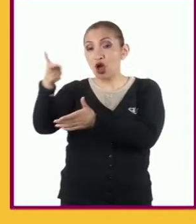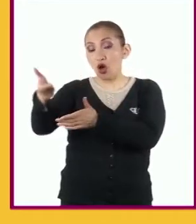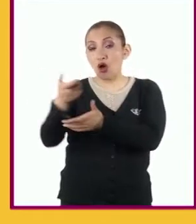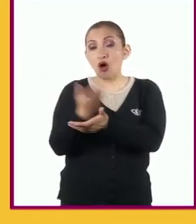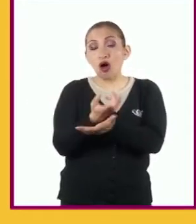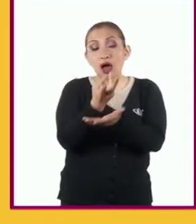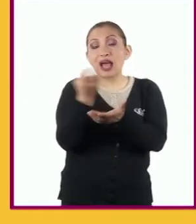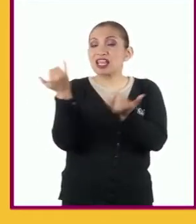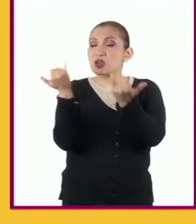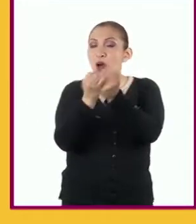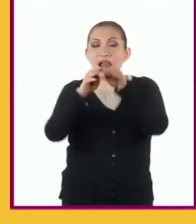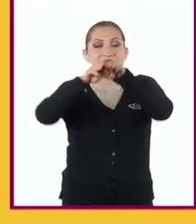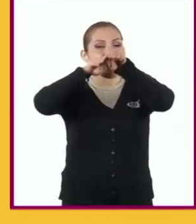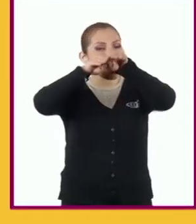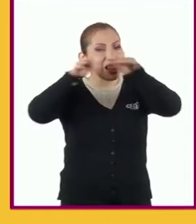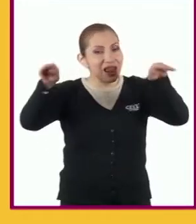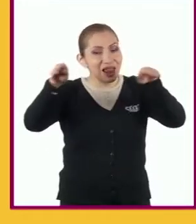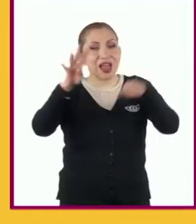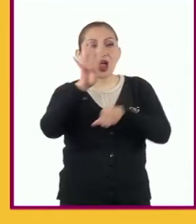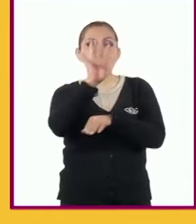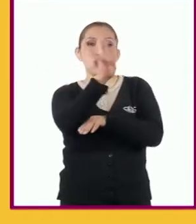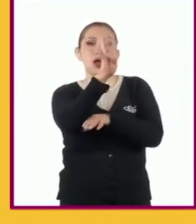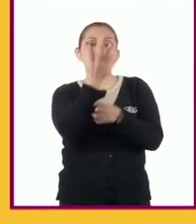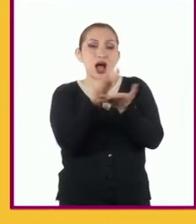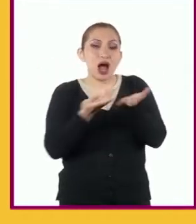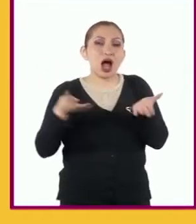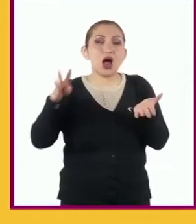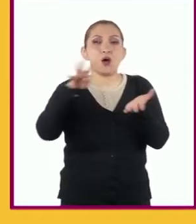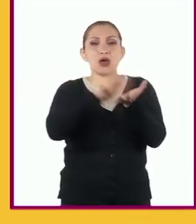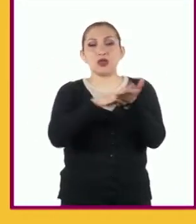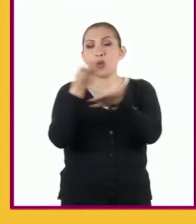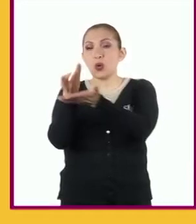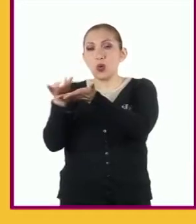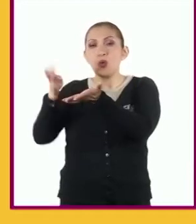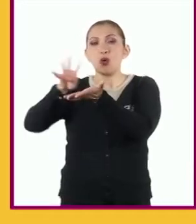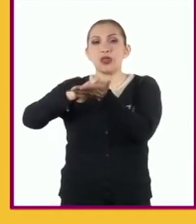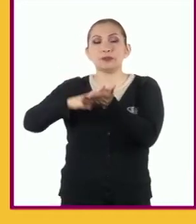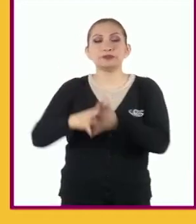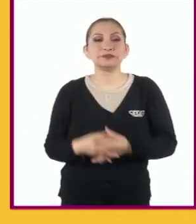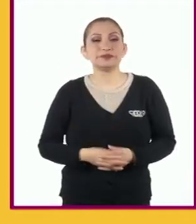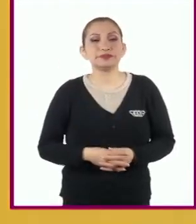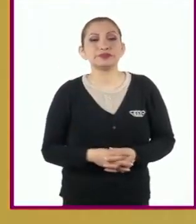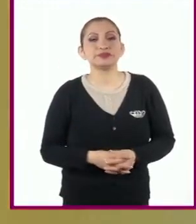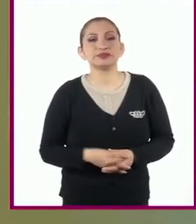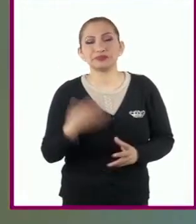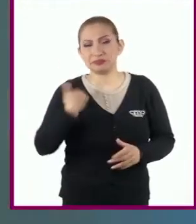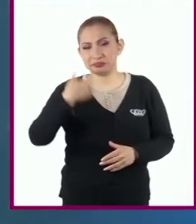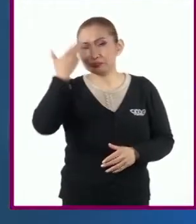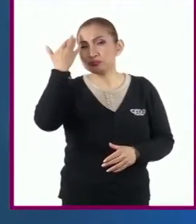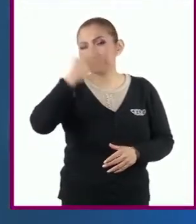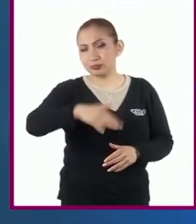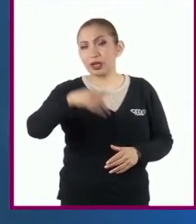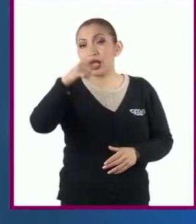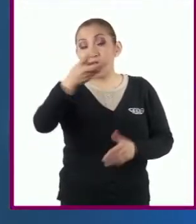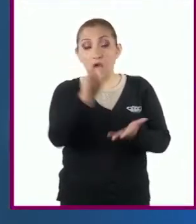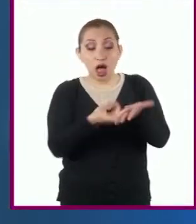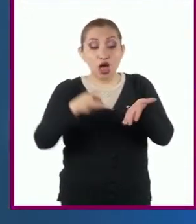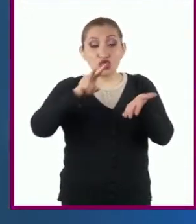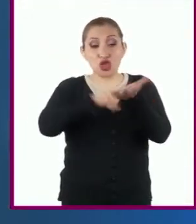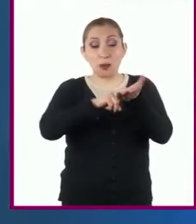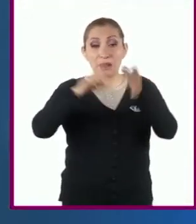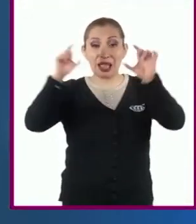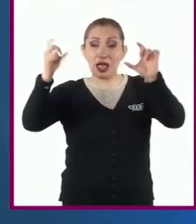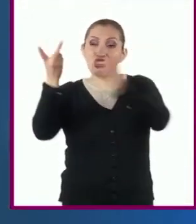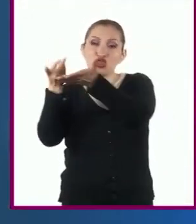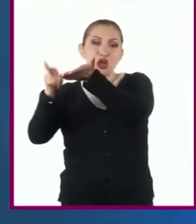aumentarán en la misma proporción, en este caso al cuádruple. Ya sabemos que al doble le toca